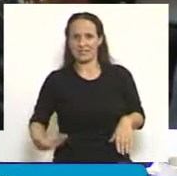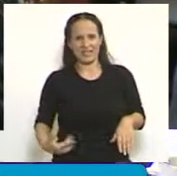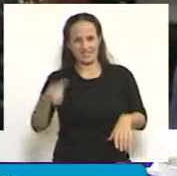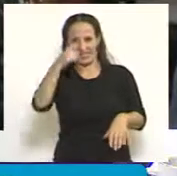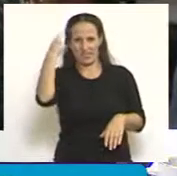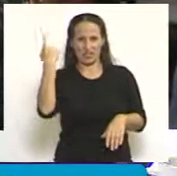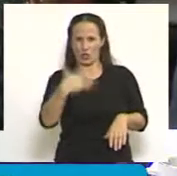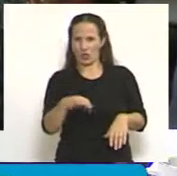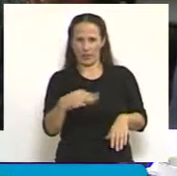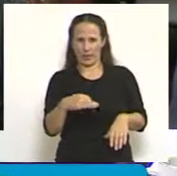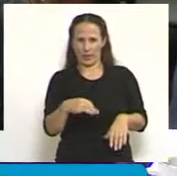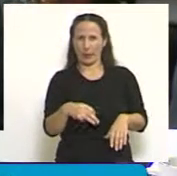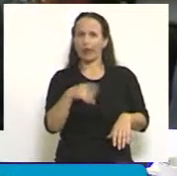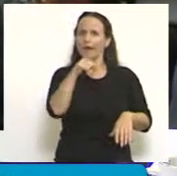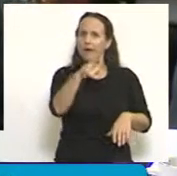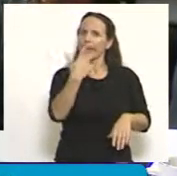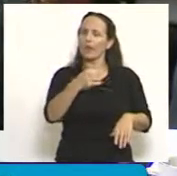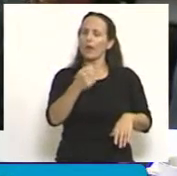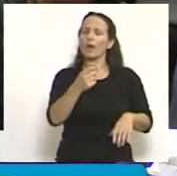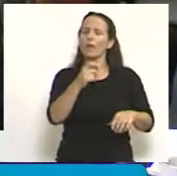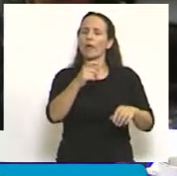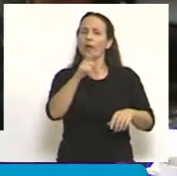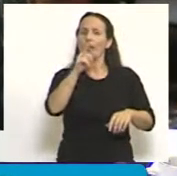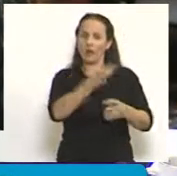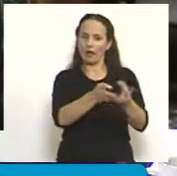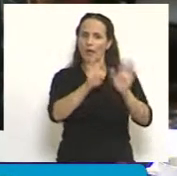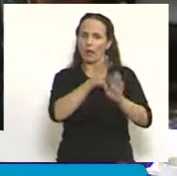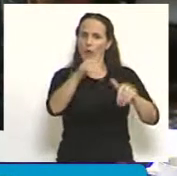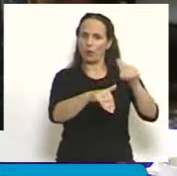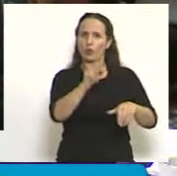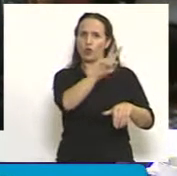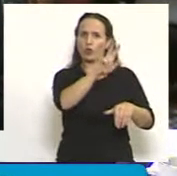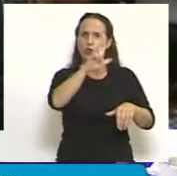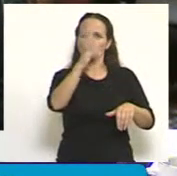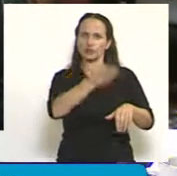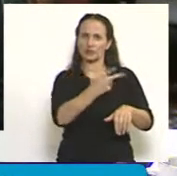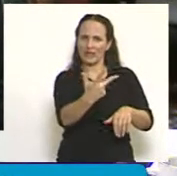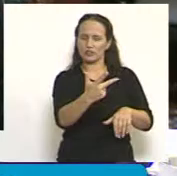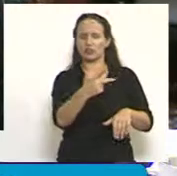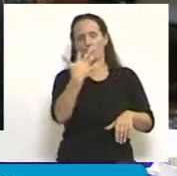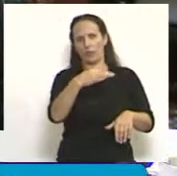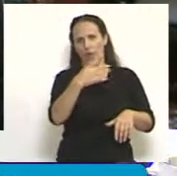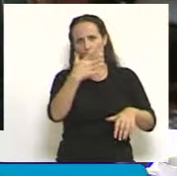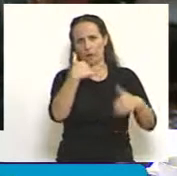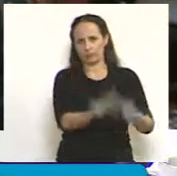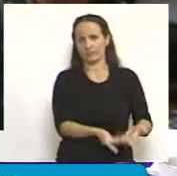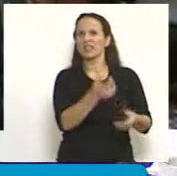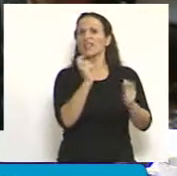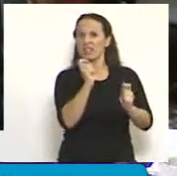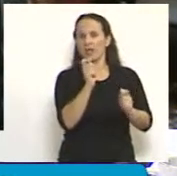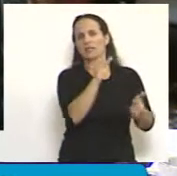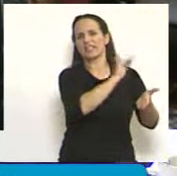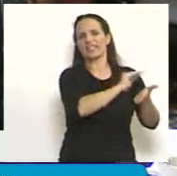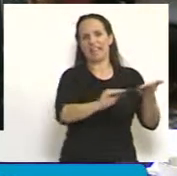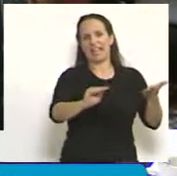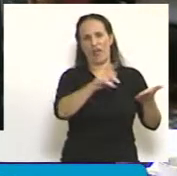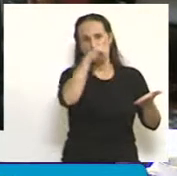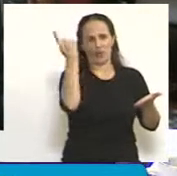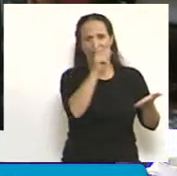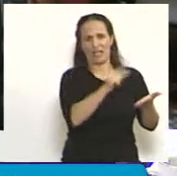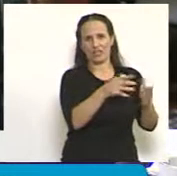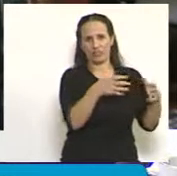es consanguínea la relación entre Fein y Gil Carbó. Es lo único que no pude encontrar, digamos,